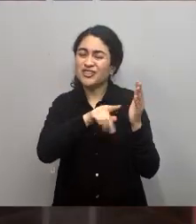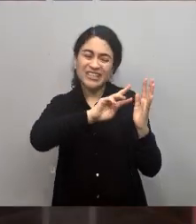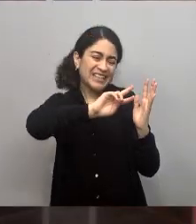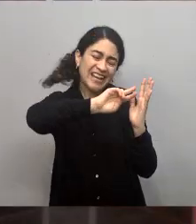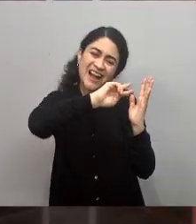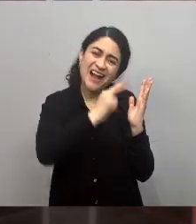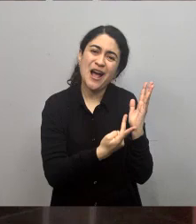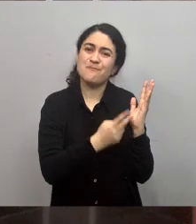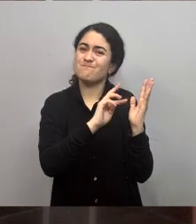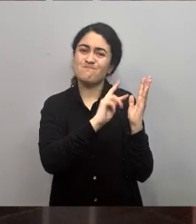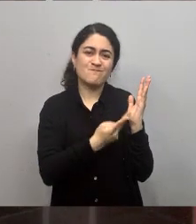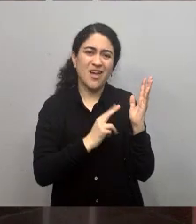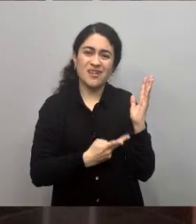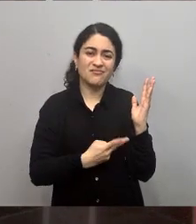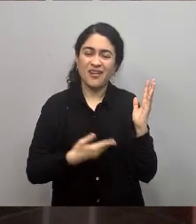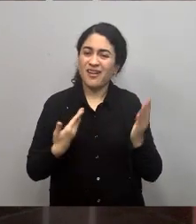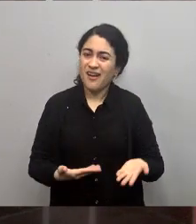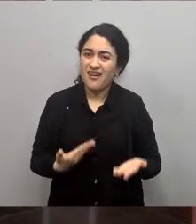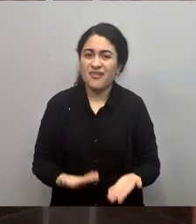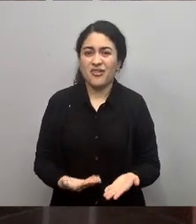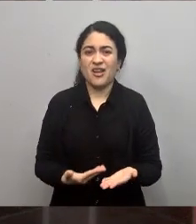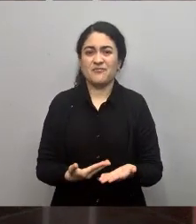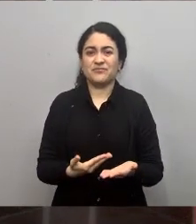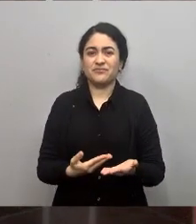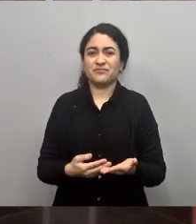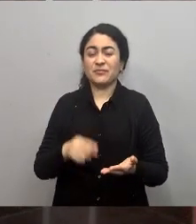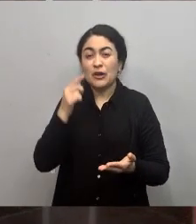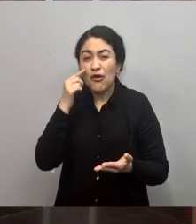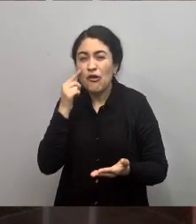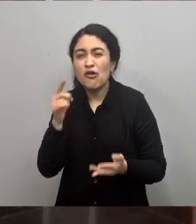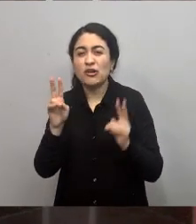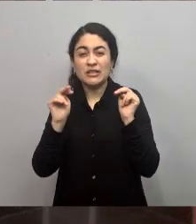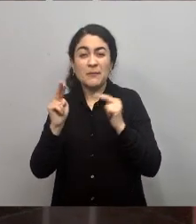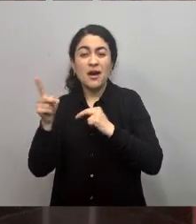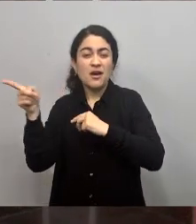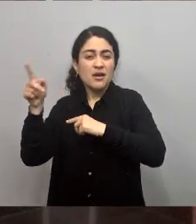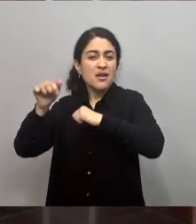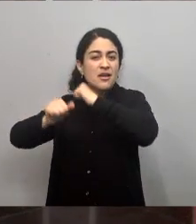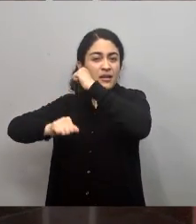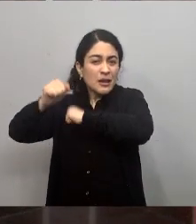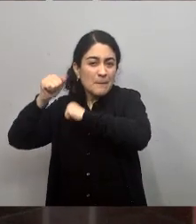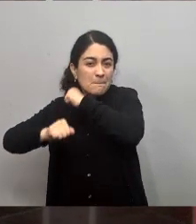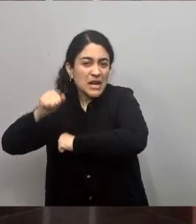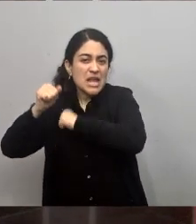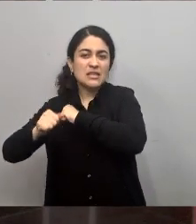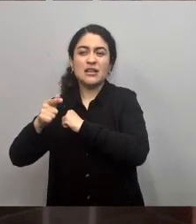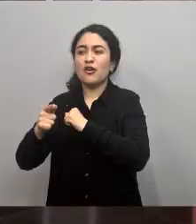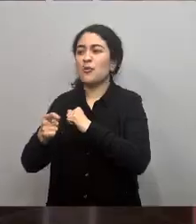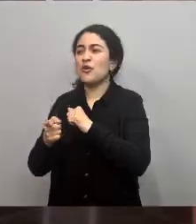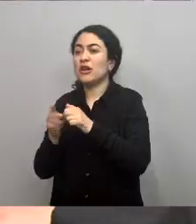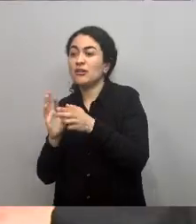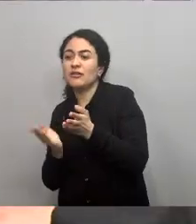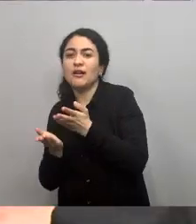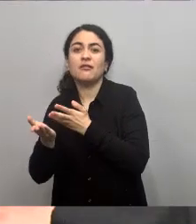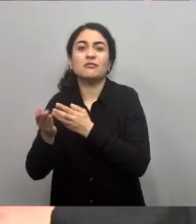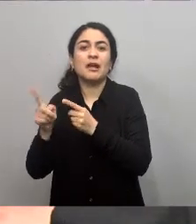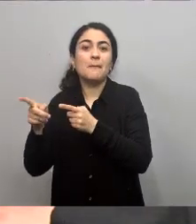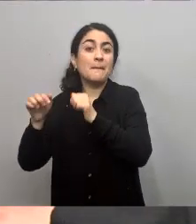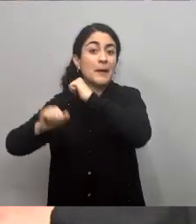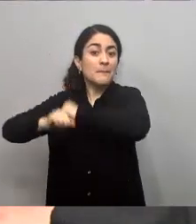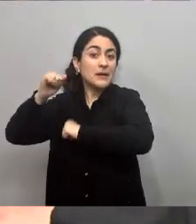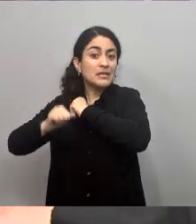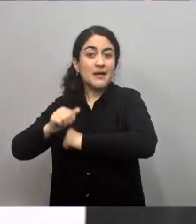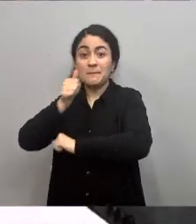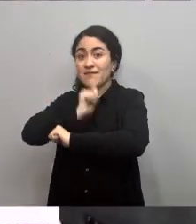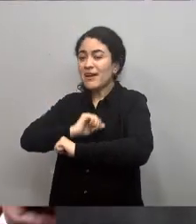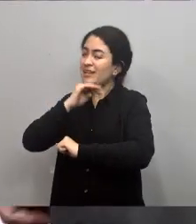vez por todas. Y ojo con el lobby que hacen las empresas. No solamente las empresas privadas, sino que también las